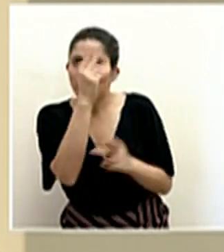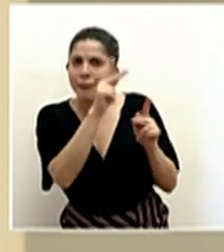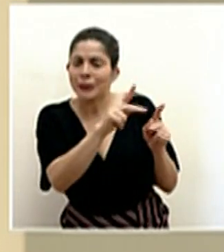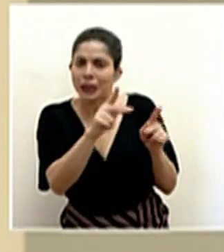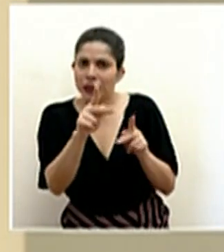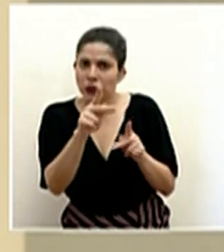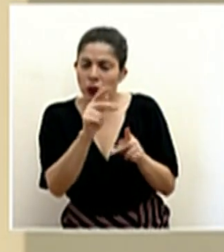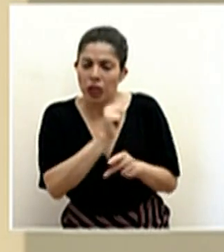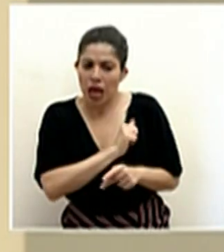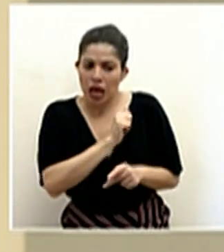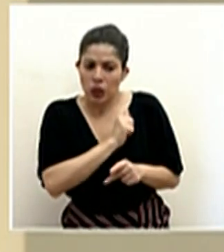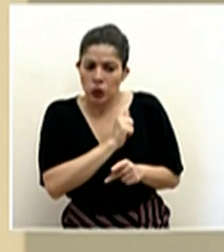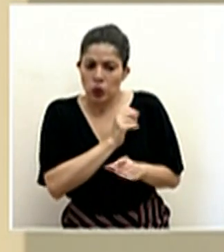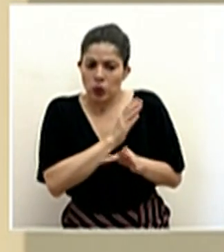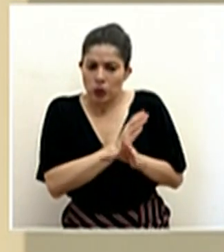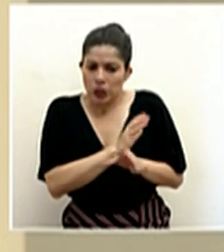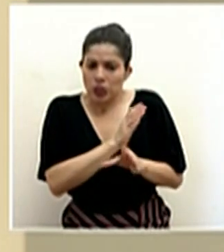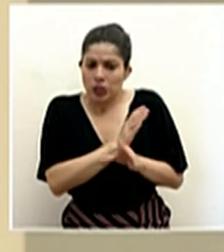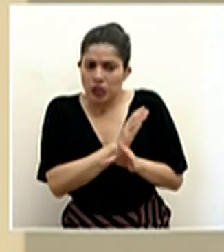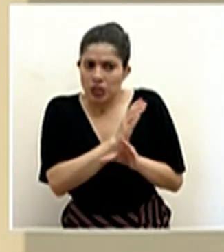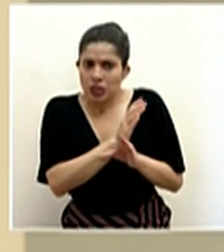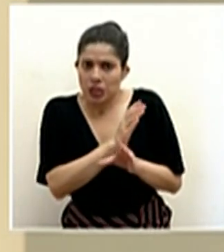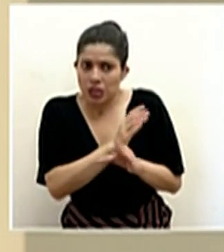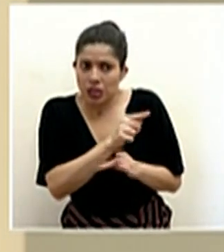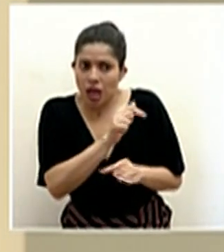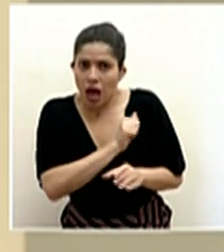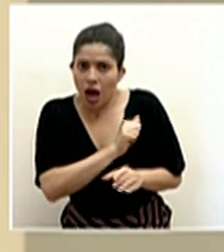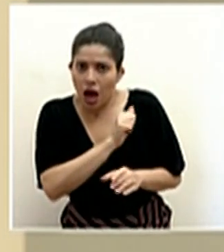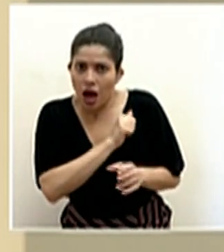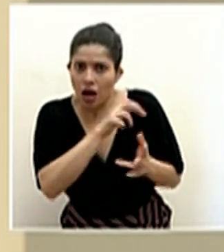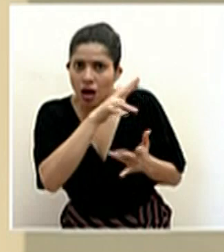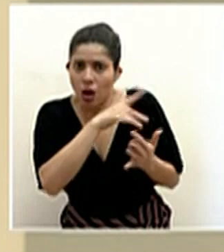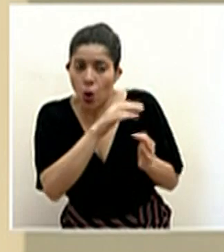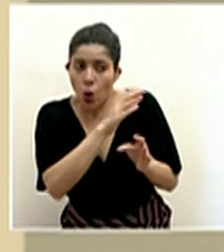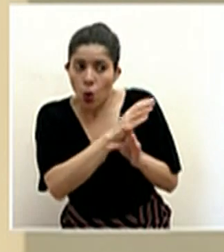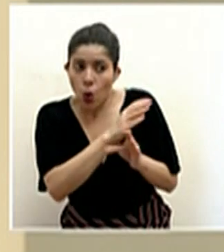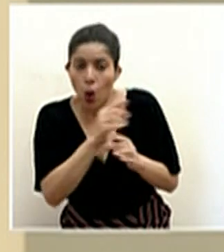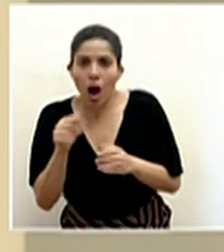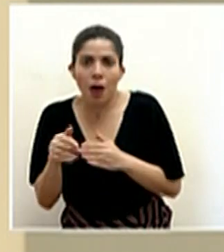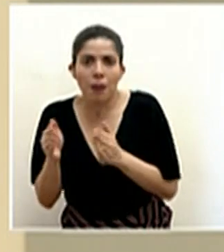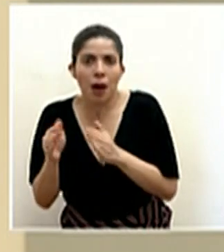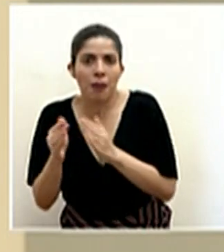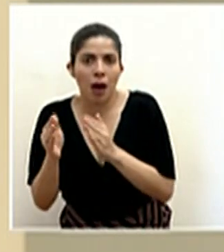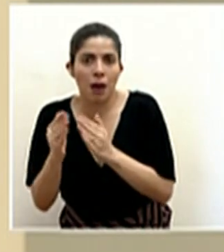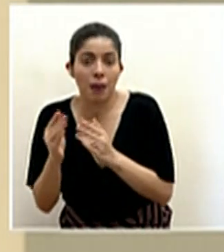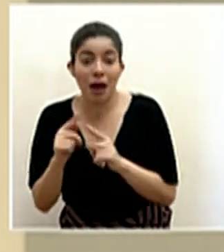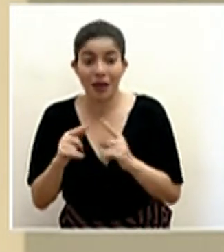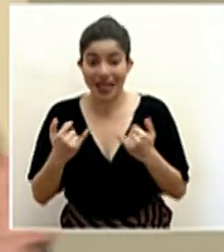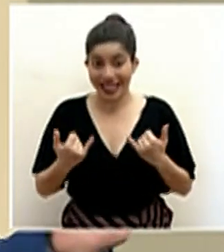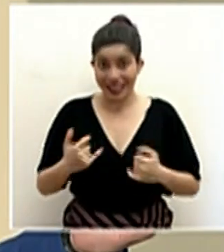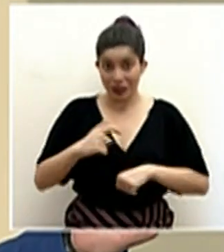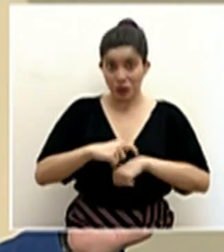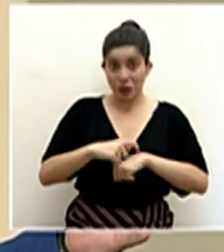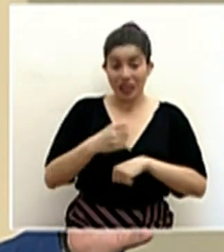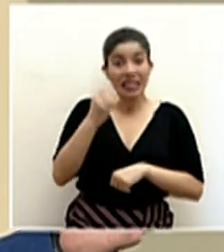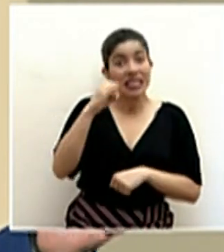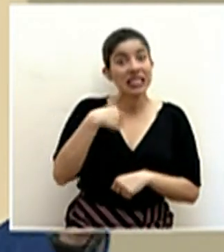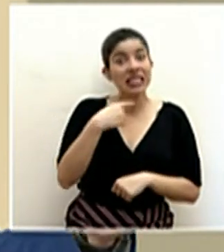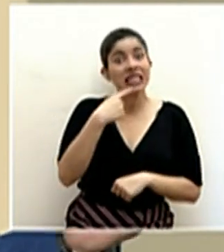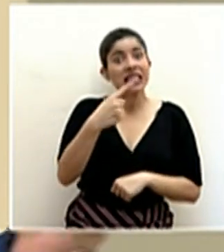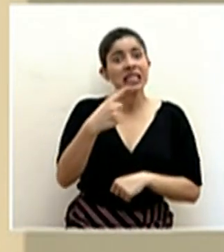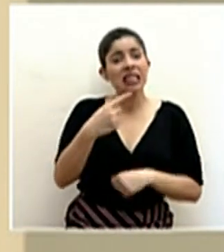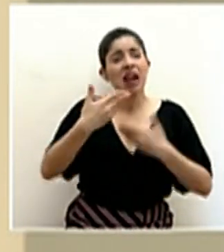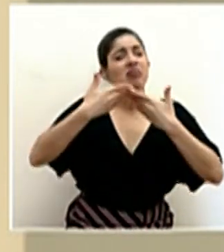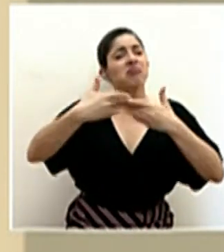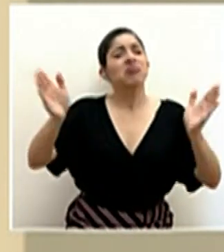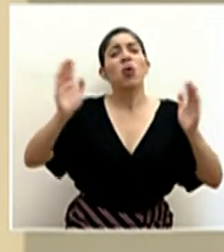bien recibida por parte de la población en lo que es el comportamiento social. Incluso en este momento decir que vamos a permitir